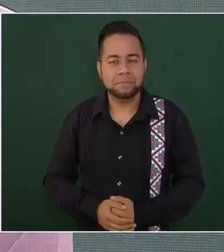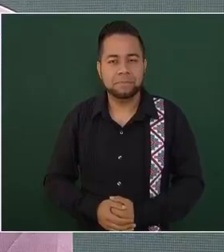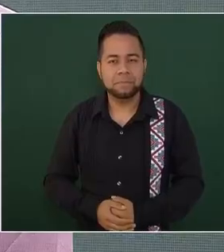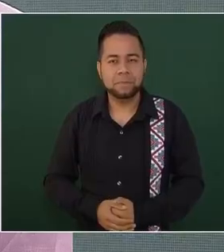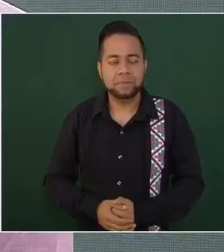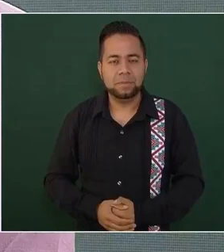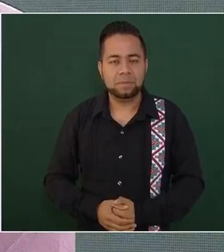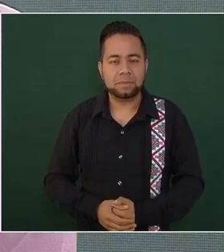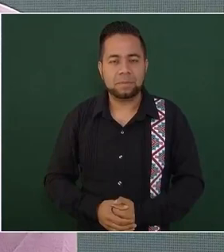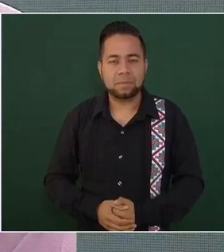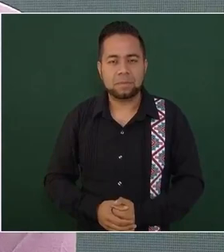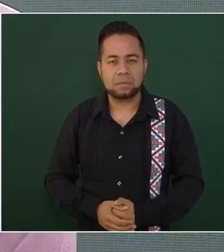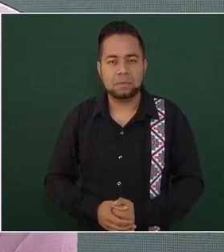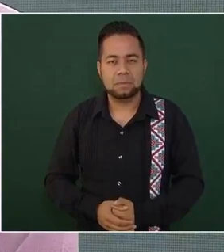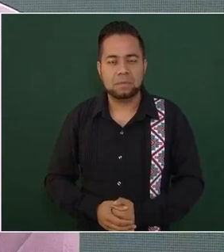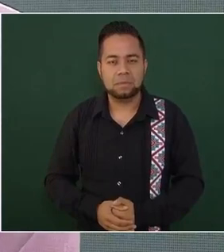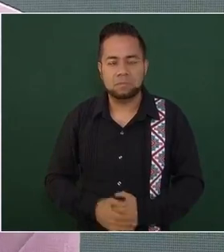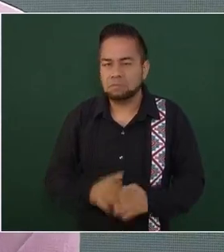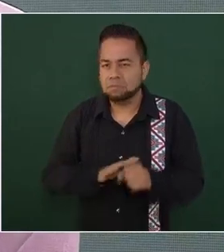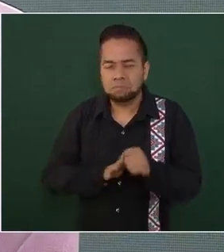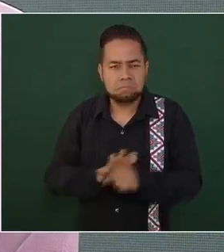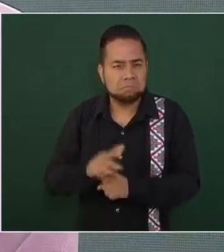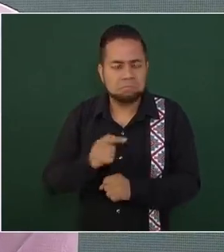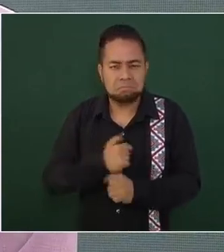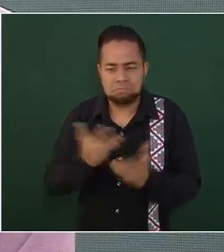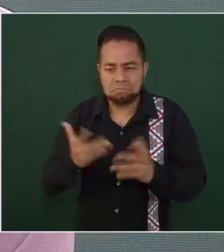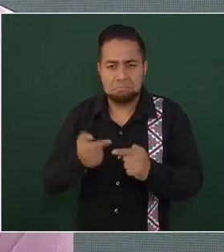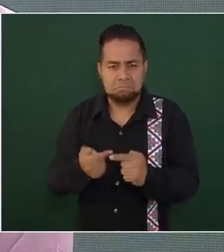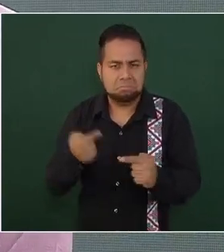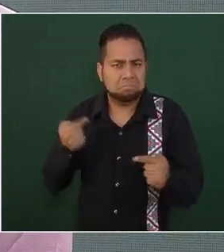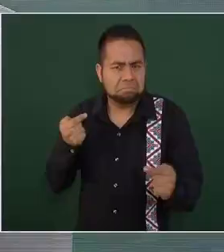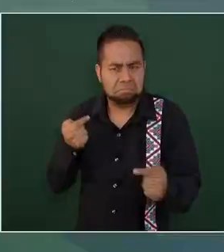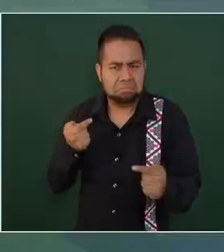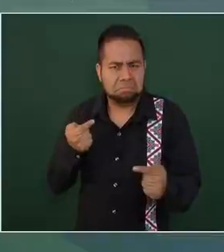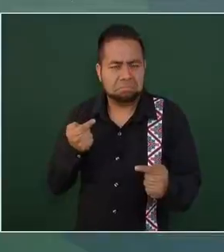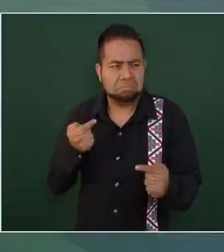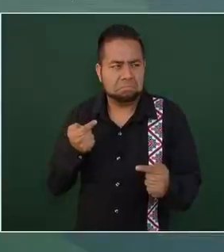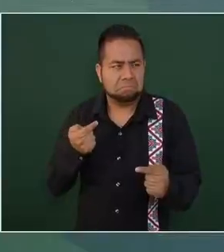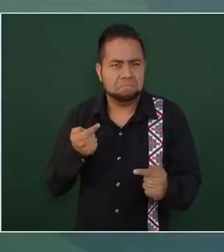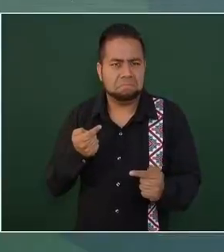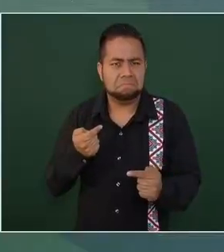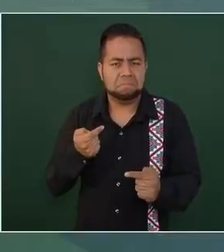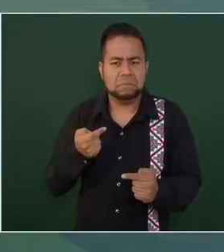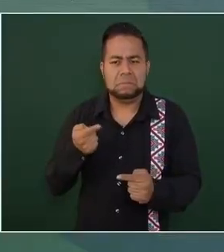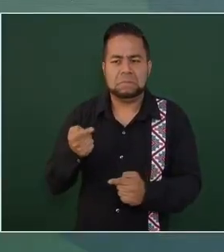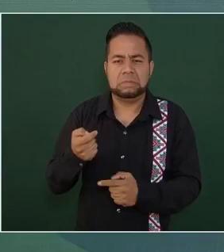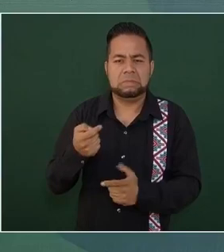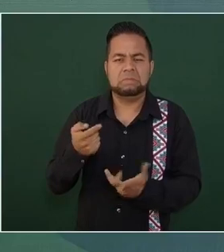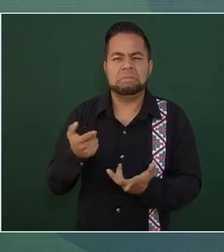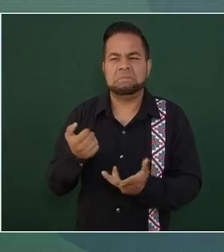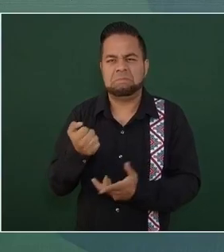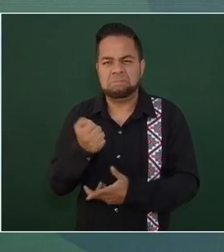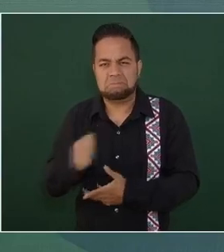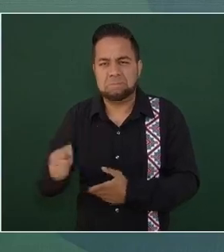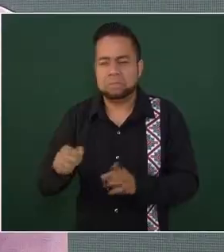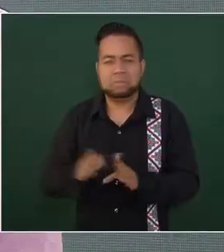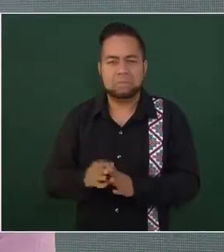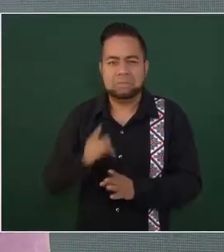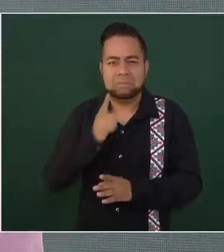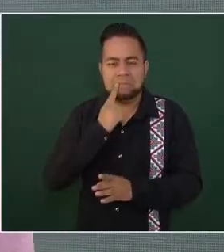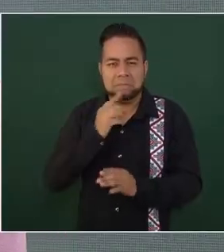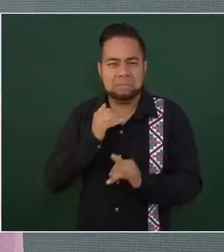que que hicimos en ese tiempo nos estaban obligando por una tranza